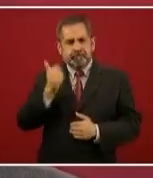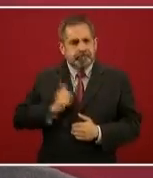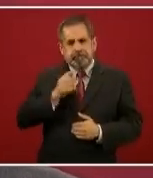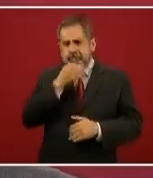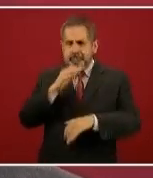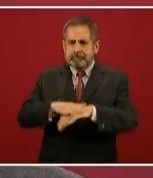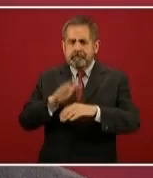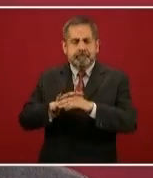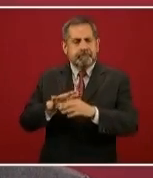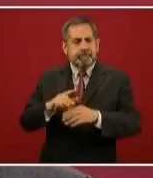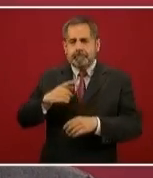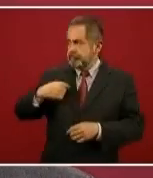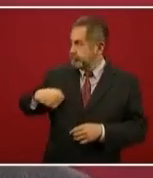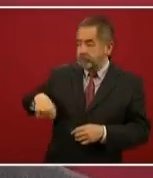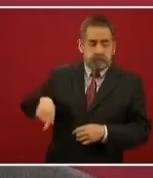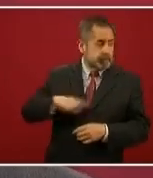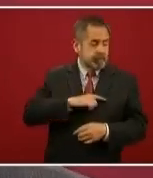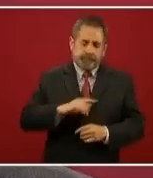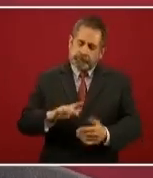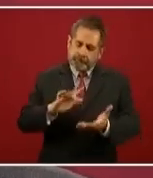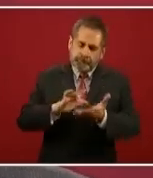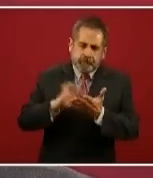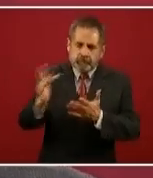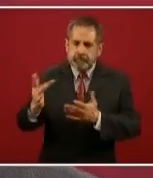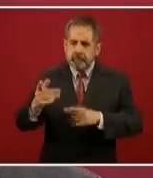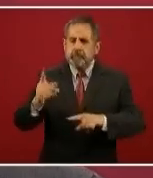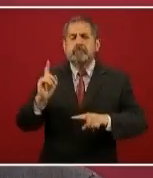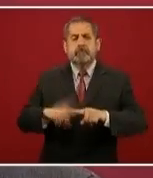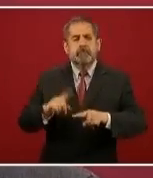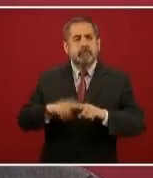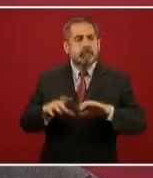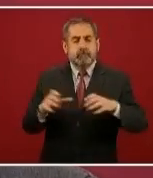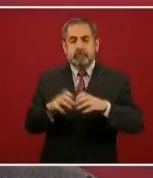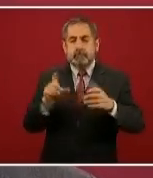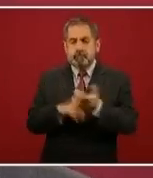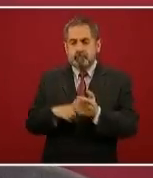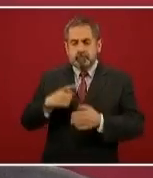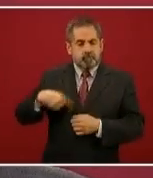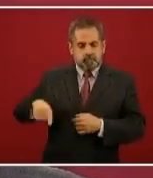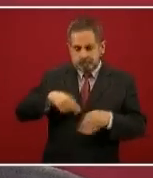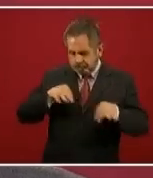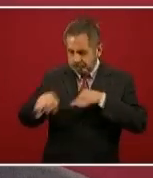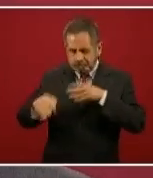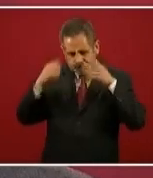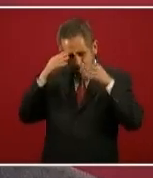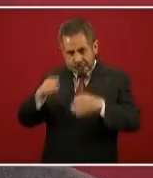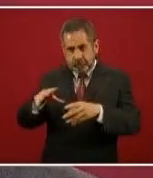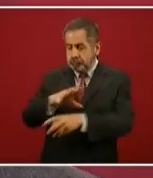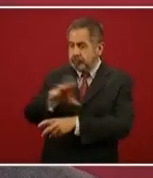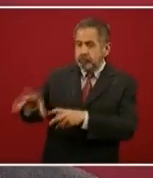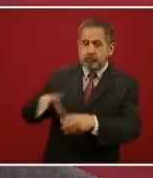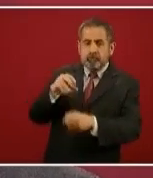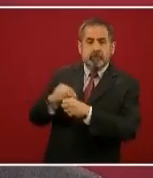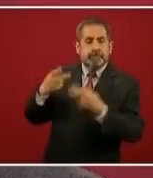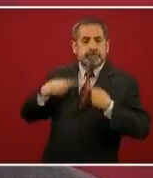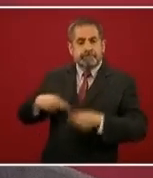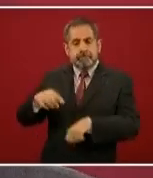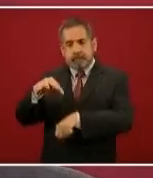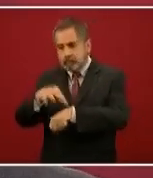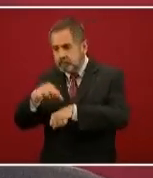agradecer, a nombre de todas y todos, el dedicado trabajo de todo el personal de